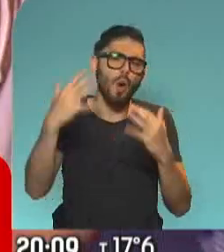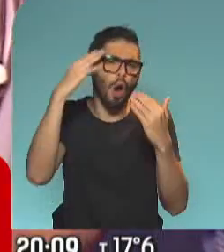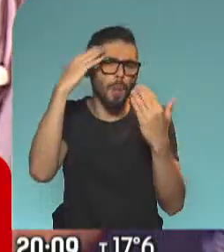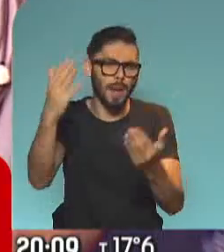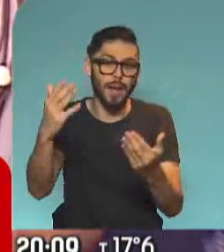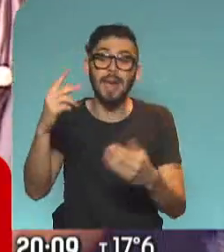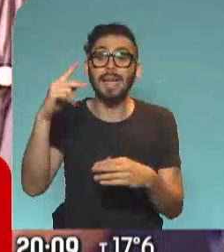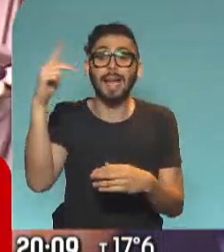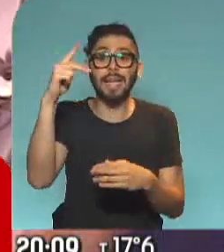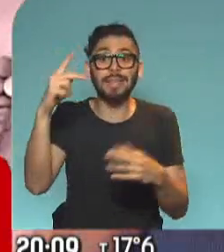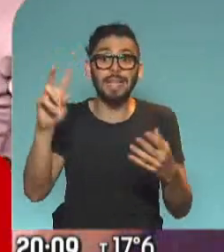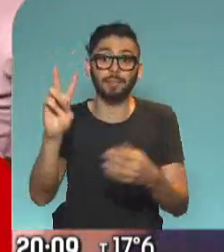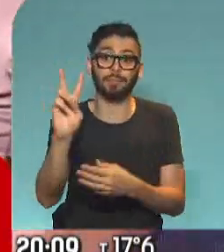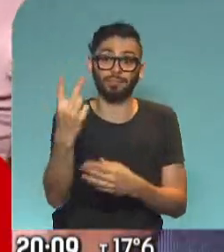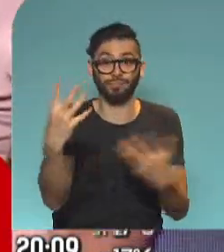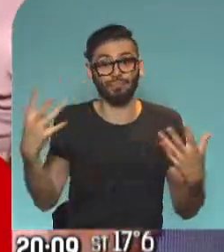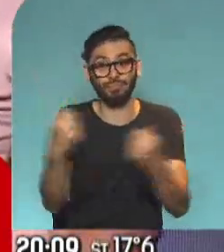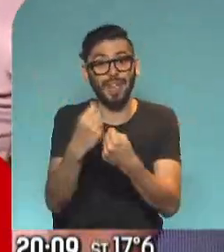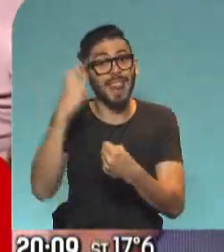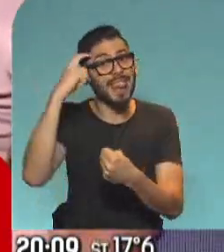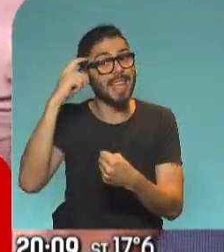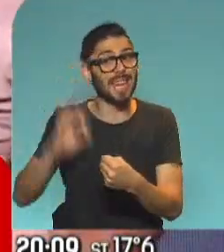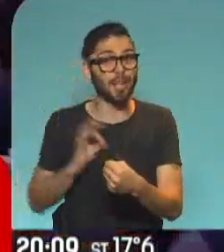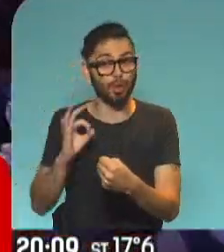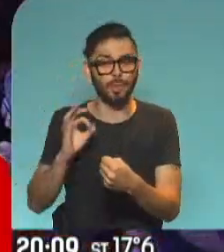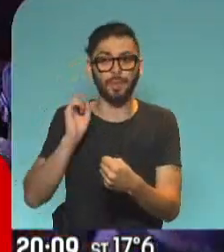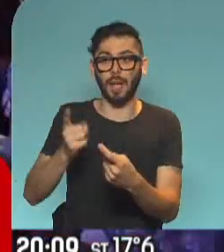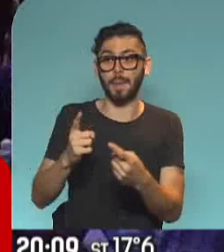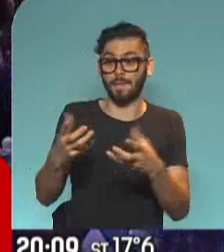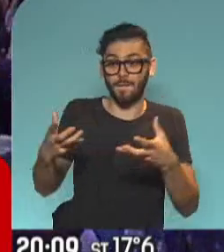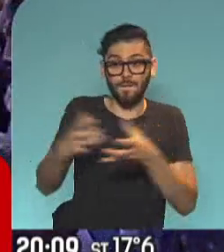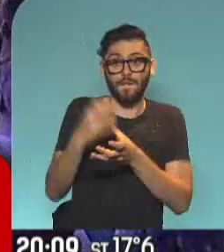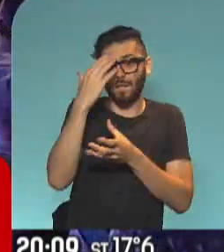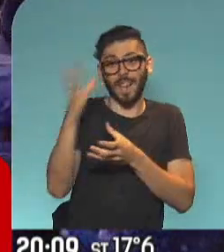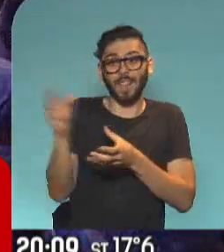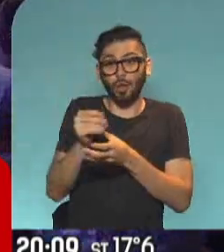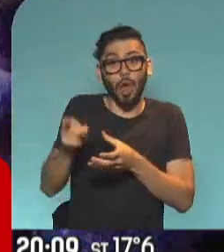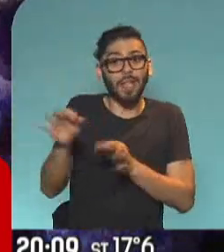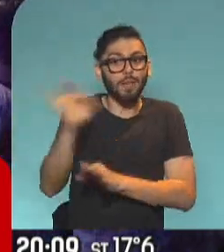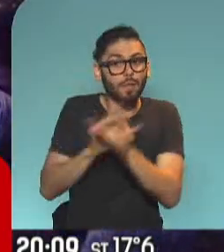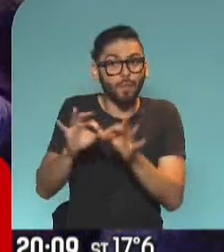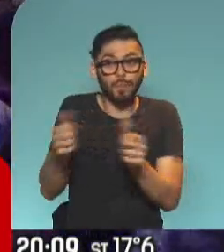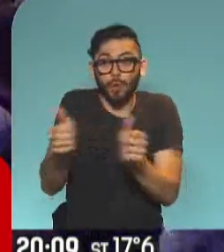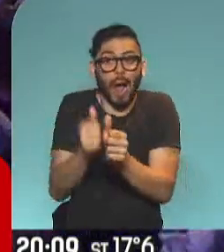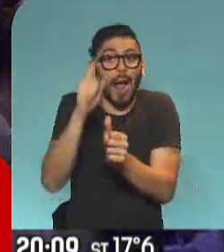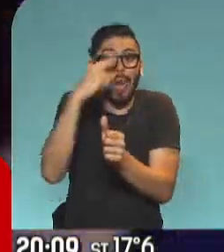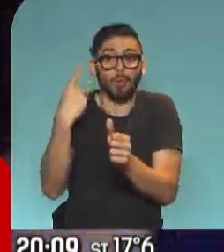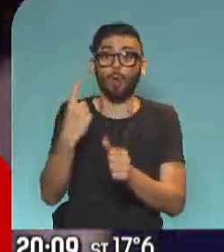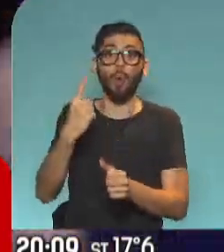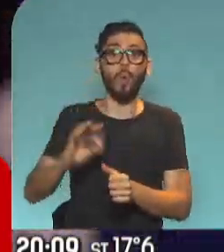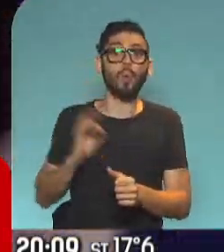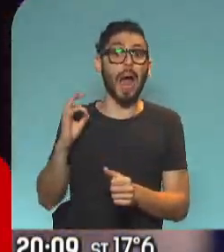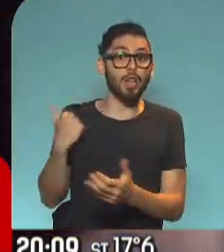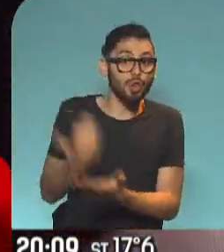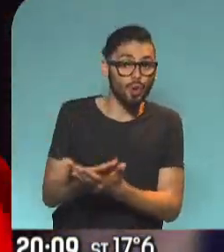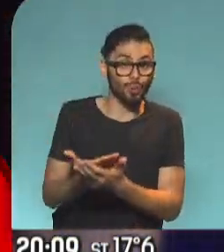la muerte de Néstor Kirchner y a un año de la victoria del Frente de Todos, de la fórmula que ella misma integró con Alberto Fernández como presidente.